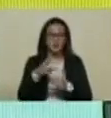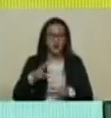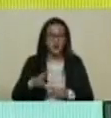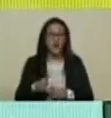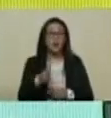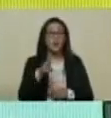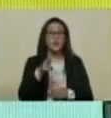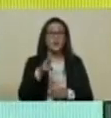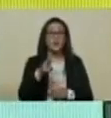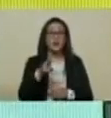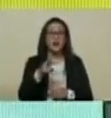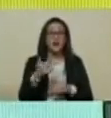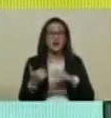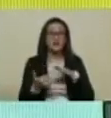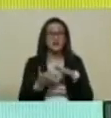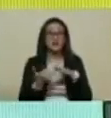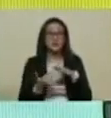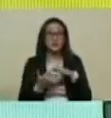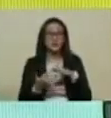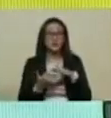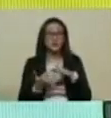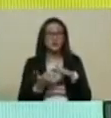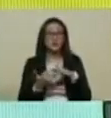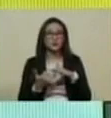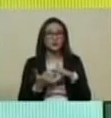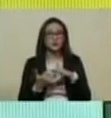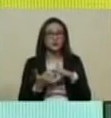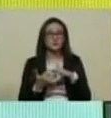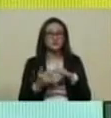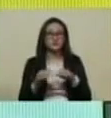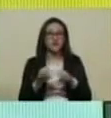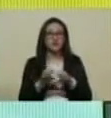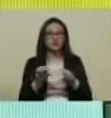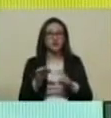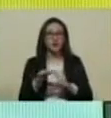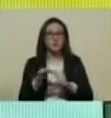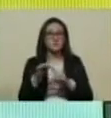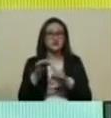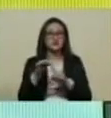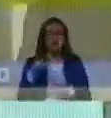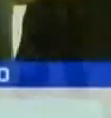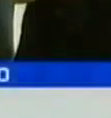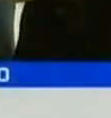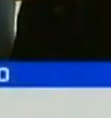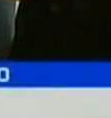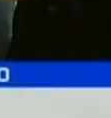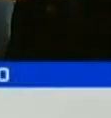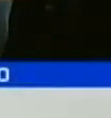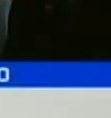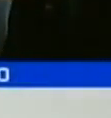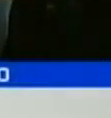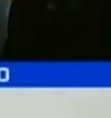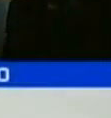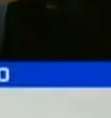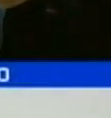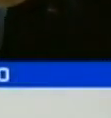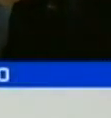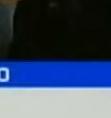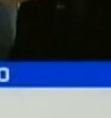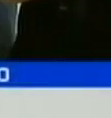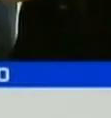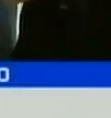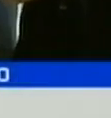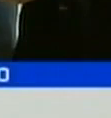inaugurar el Instituto de Educación Especial Bolivariano. Hoy está